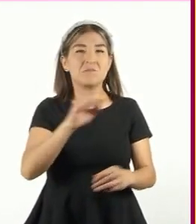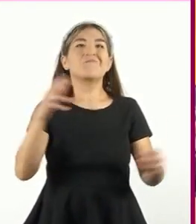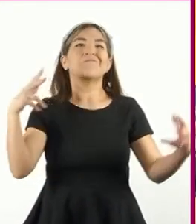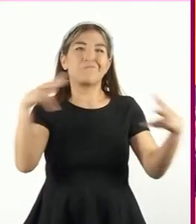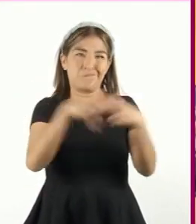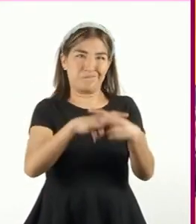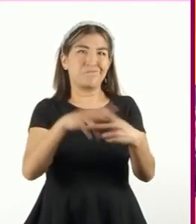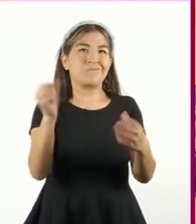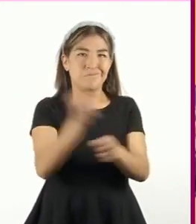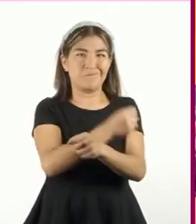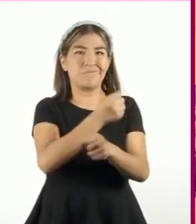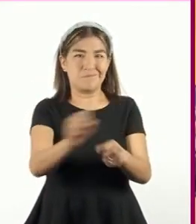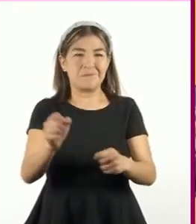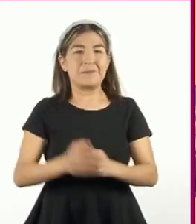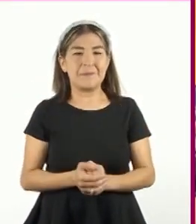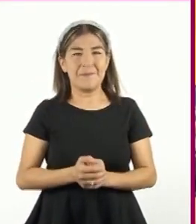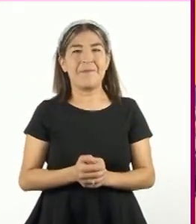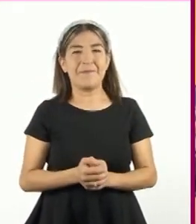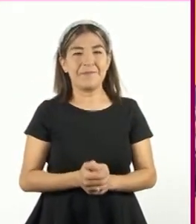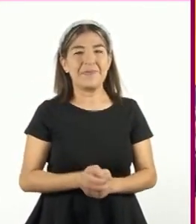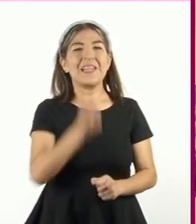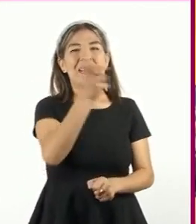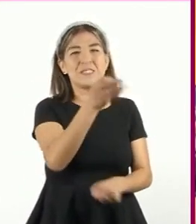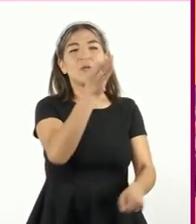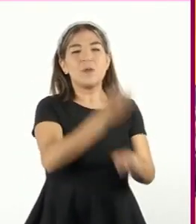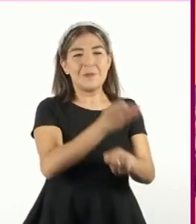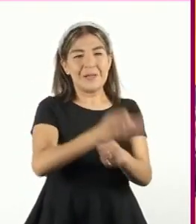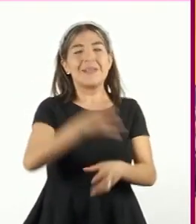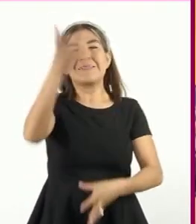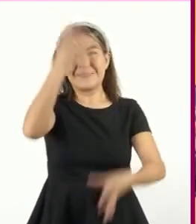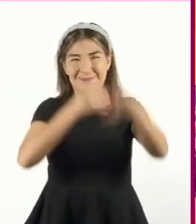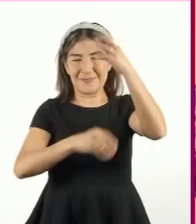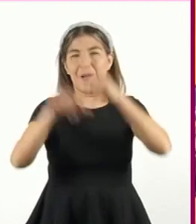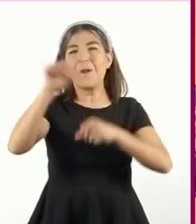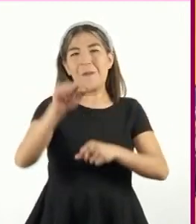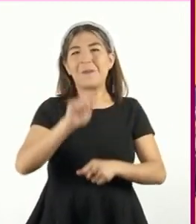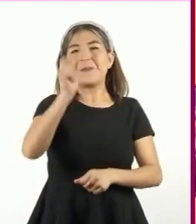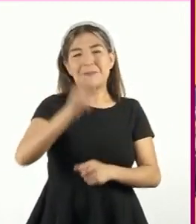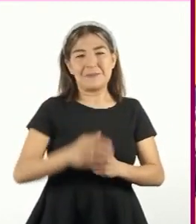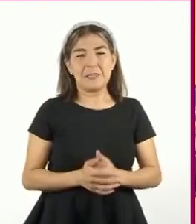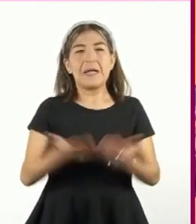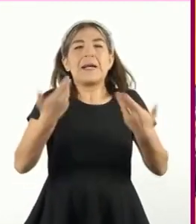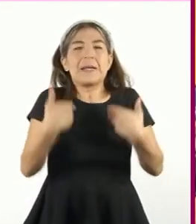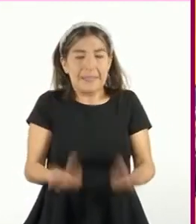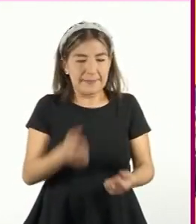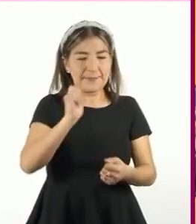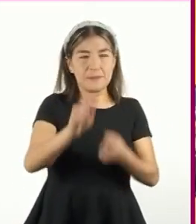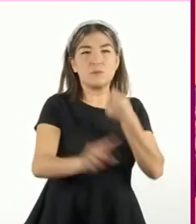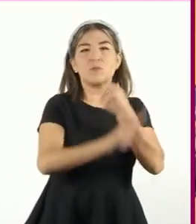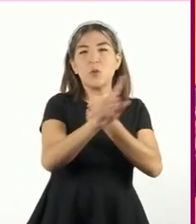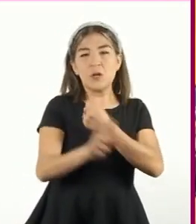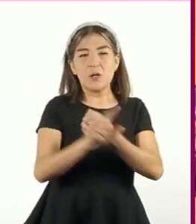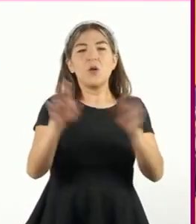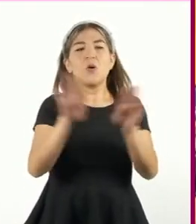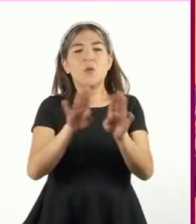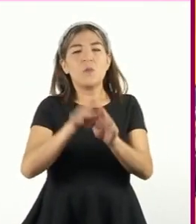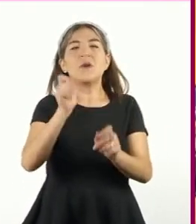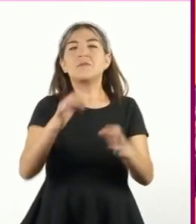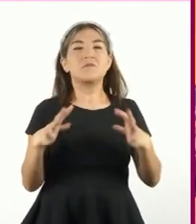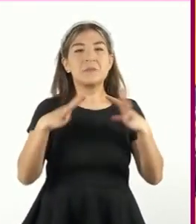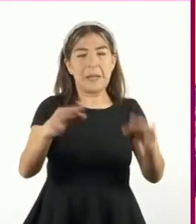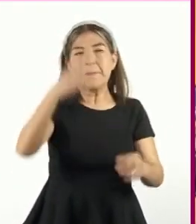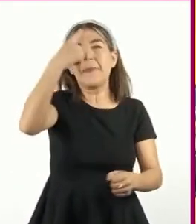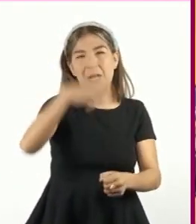a la violencia. Justo lo que hemos aprendido hoy. Comprender los conflictos y sus orígenes es